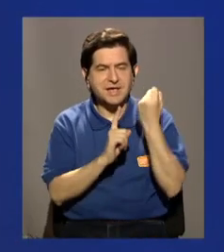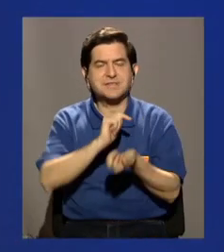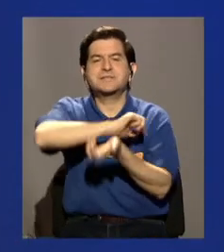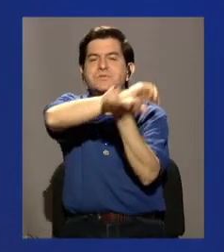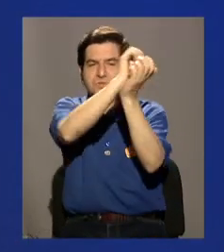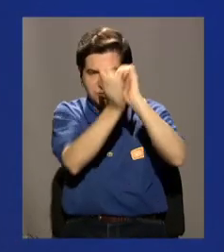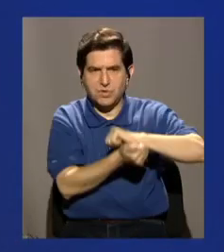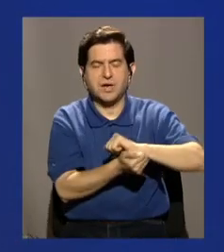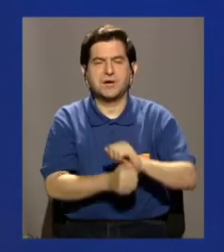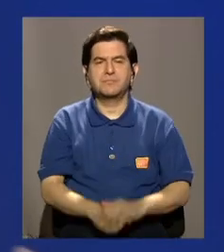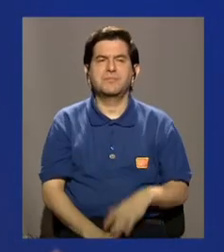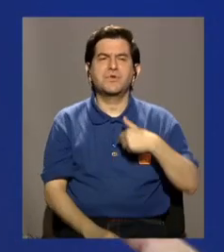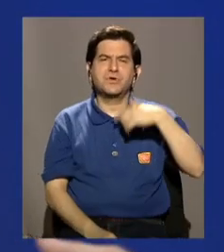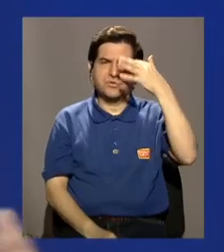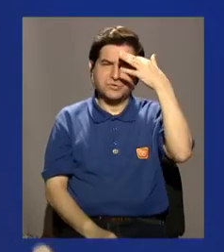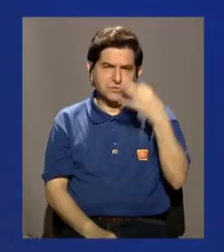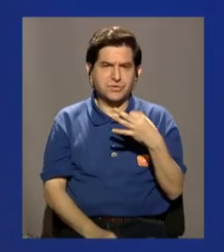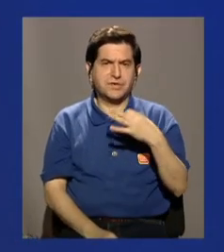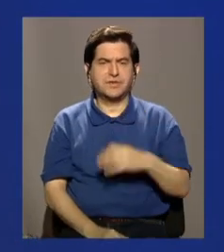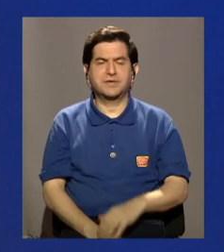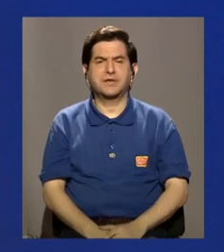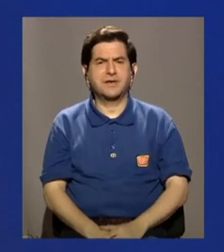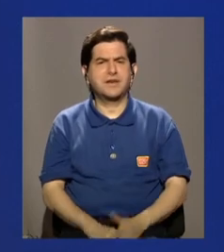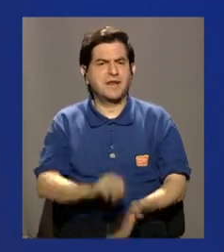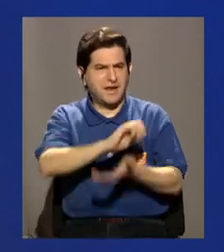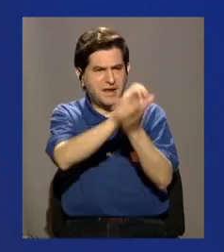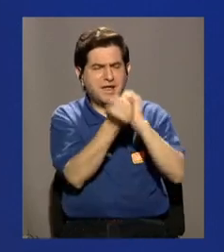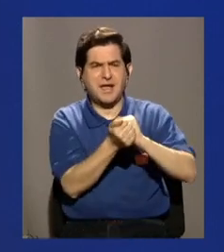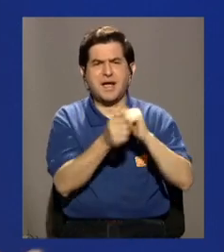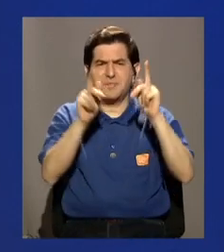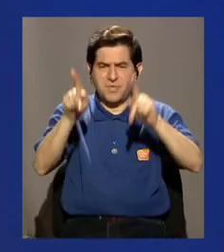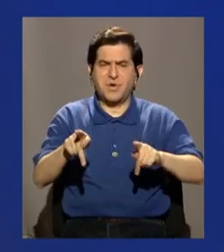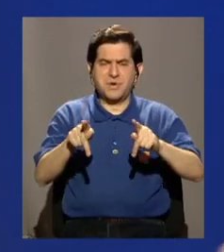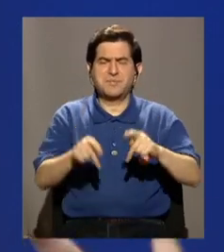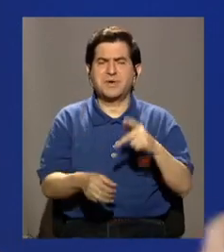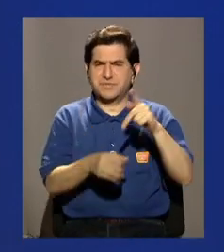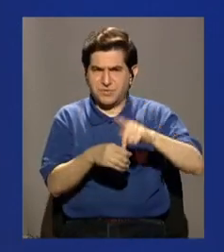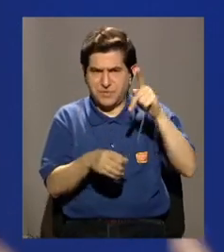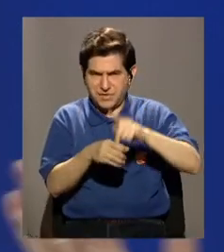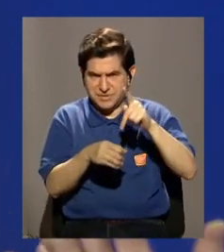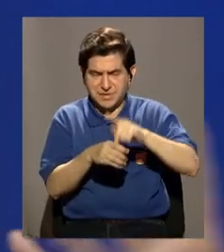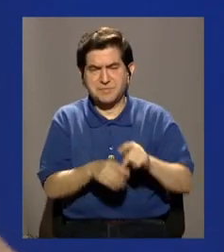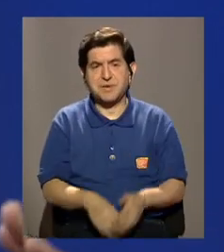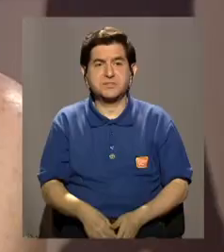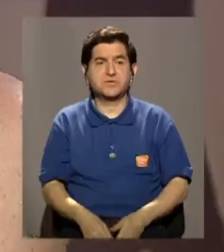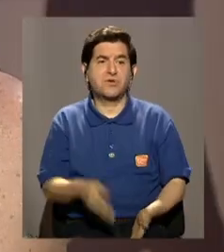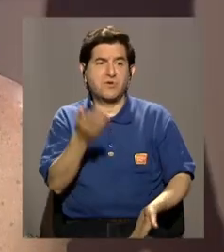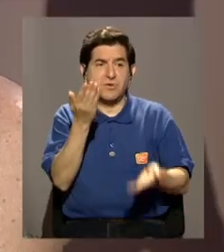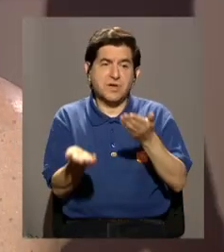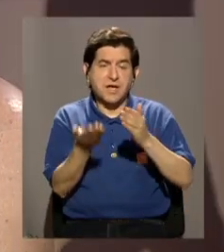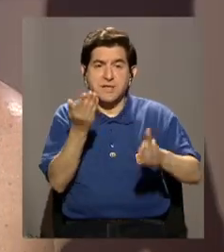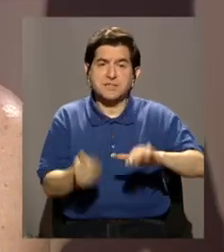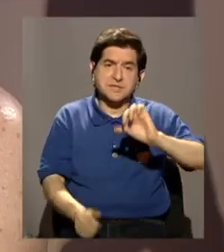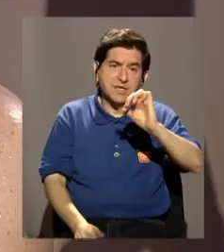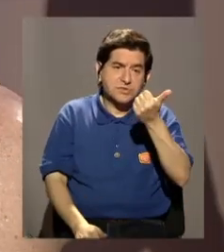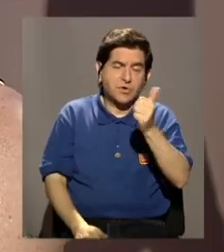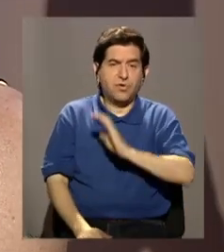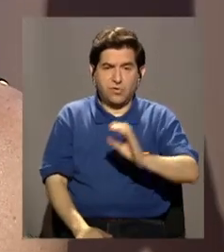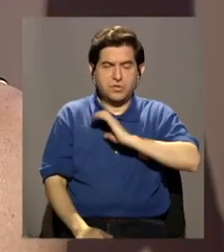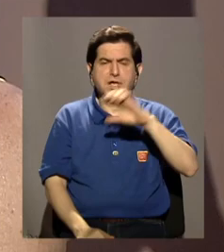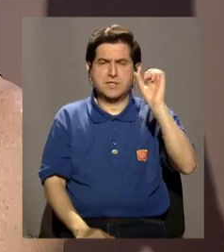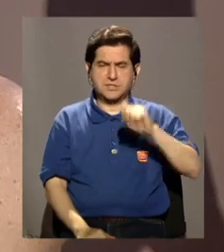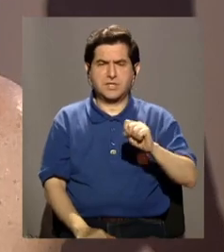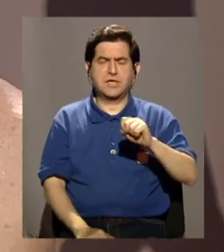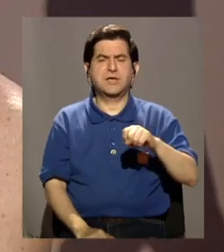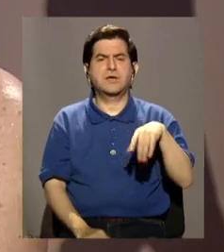cambio fundamental creo que ya son también cambios en el elenco que bueno que terminan por darle o totalmente totalmente una